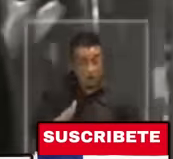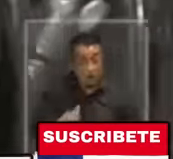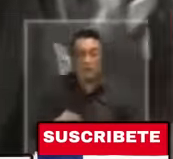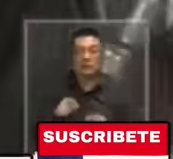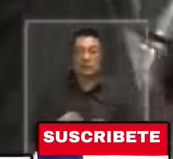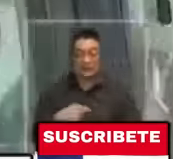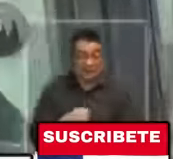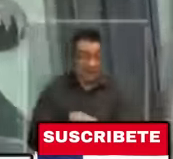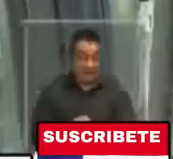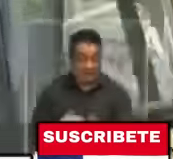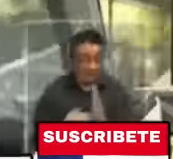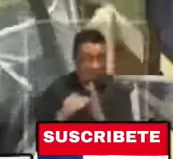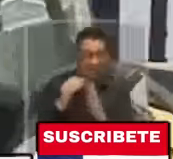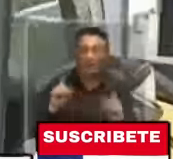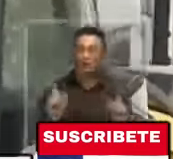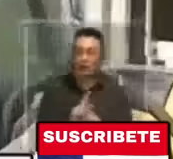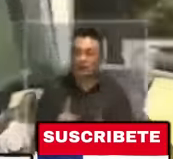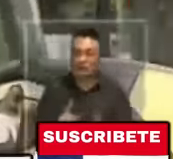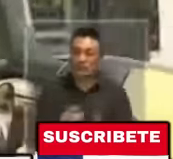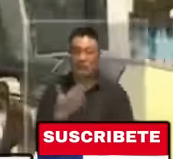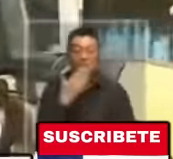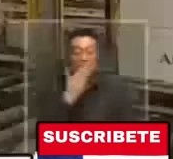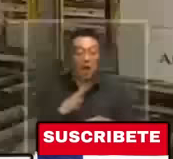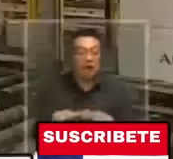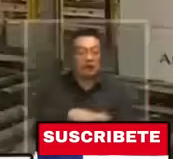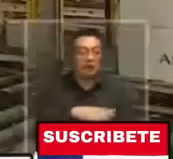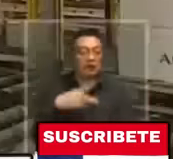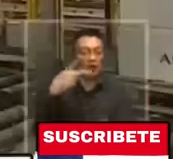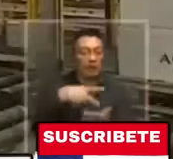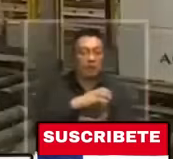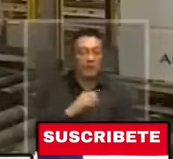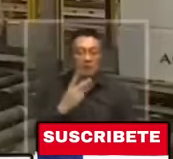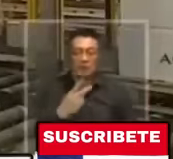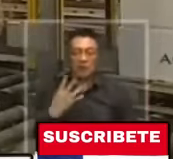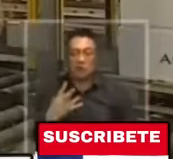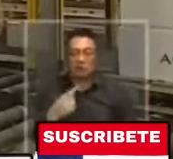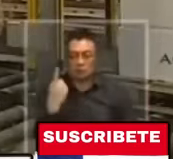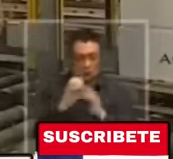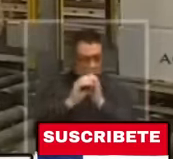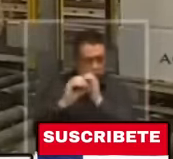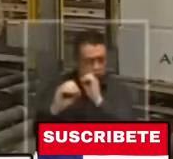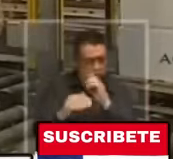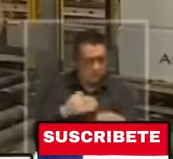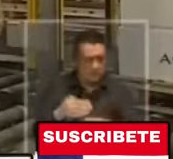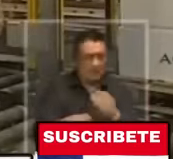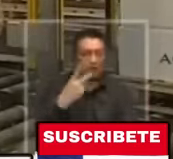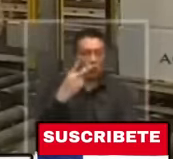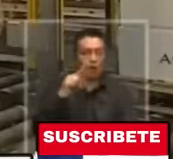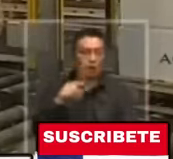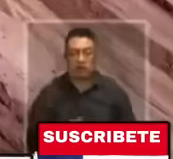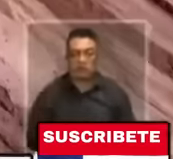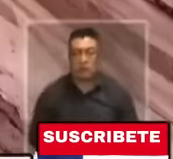este año no habrá crecimiento algo mejor es el escenario de 2024 las proyecciones estiman un avance de hasta 2,25